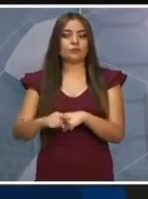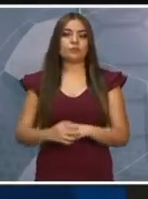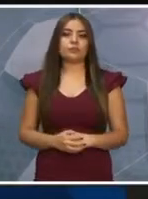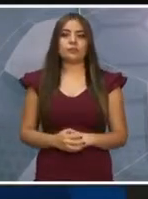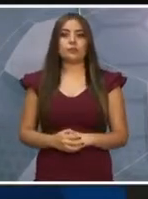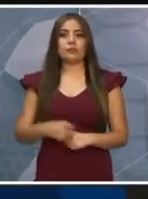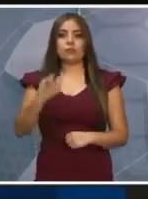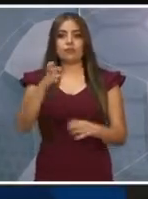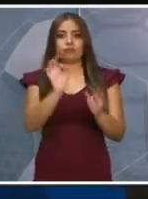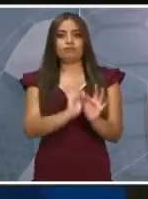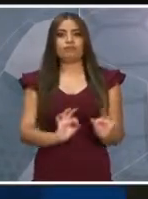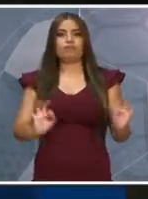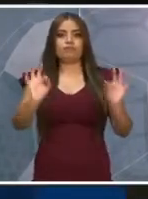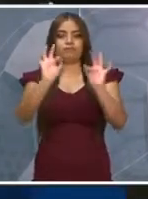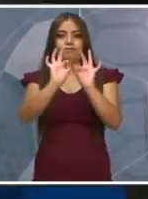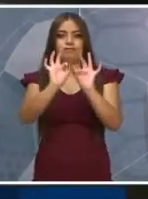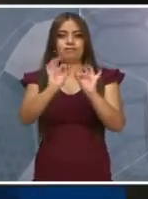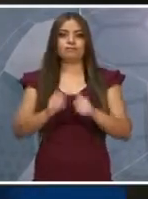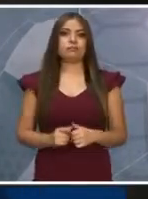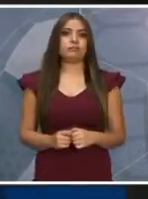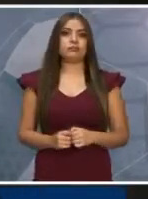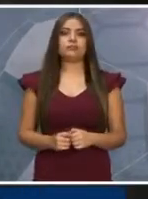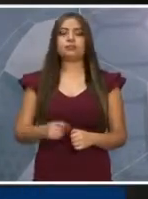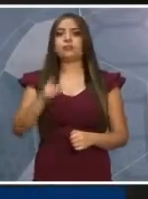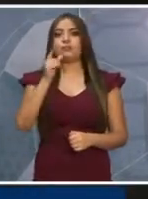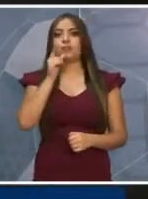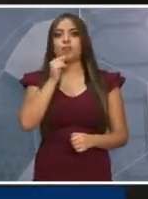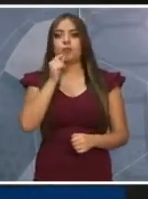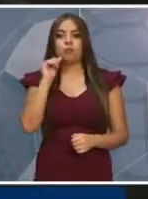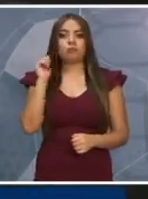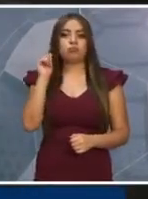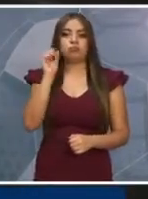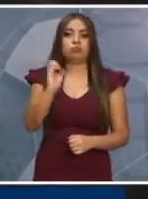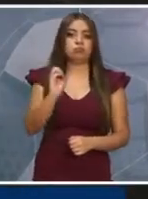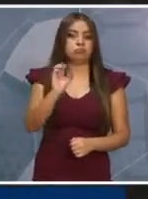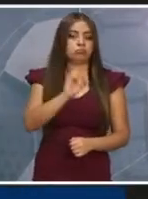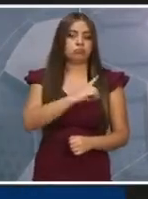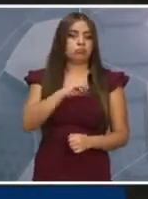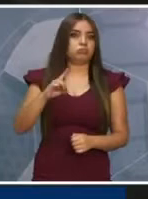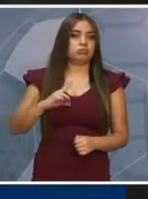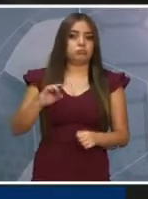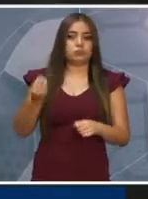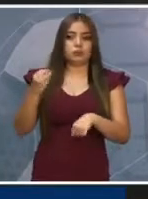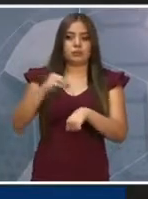pueda colocar pues alguna malla o en su defecto